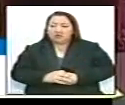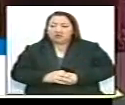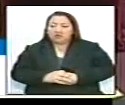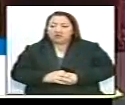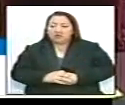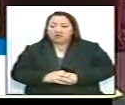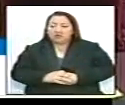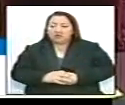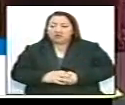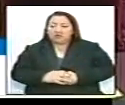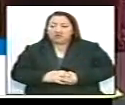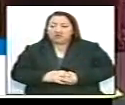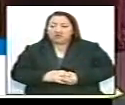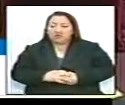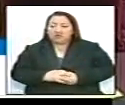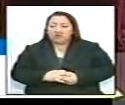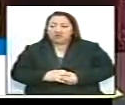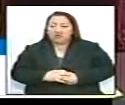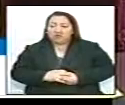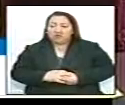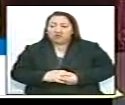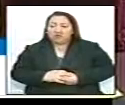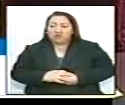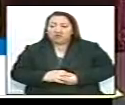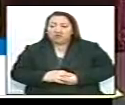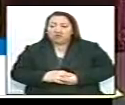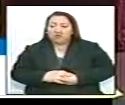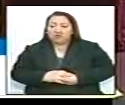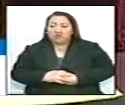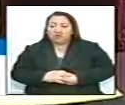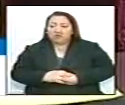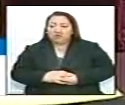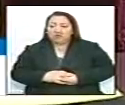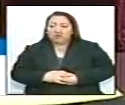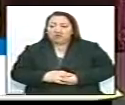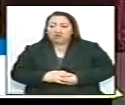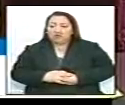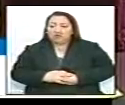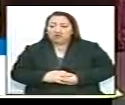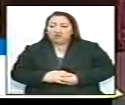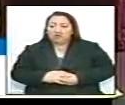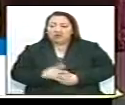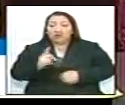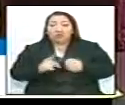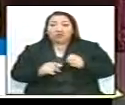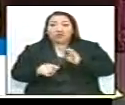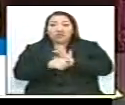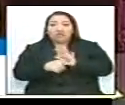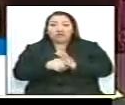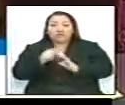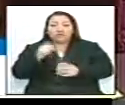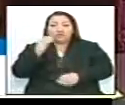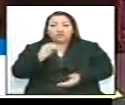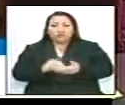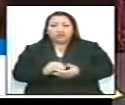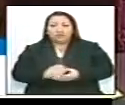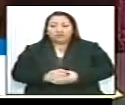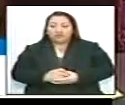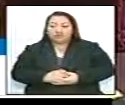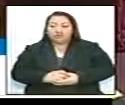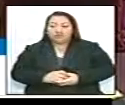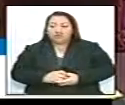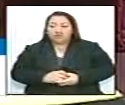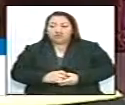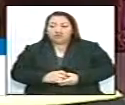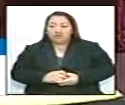hacer? Y si es esto, no, negativa la afirmación de que sí, no se